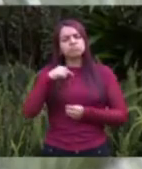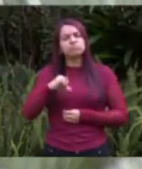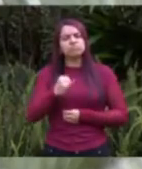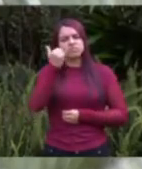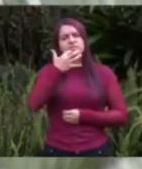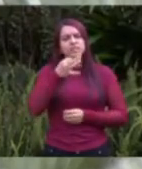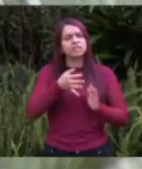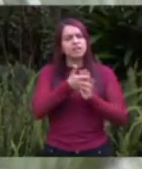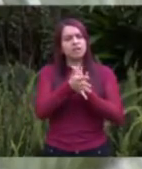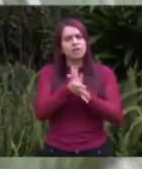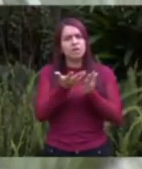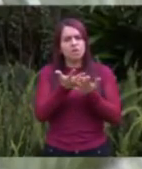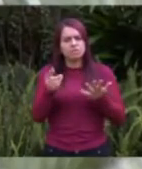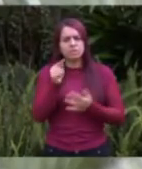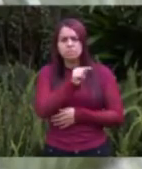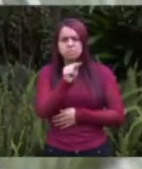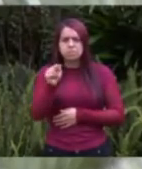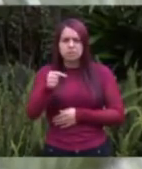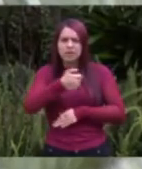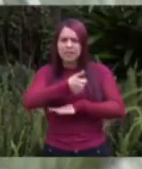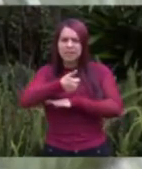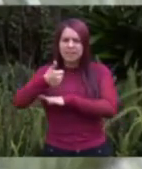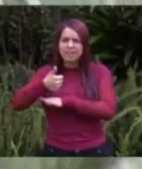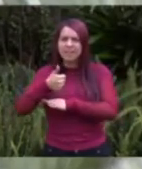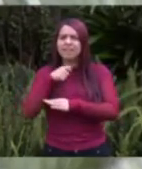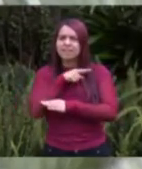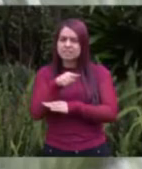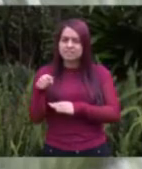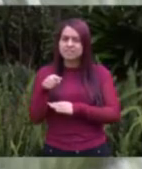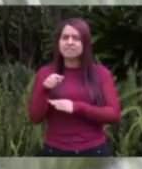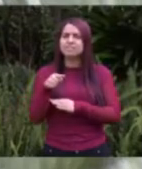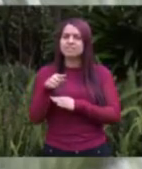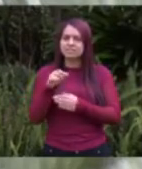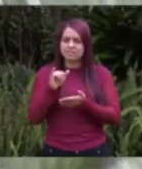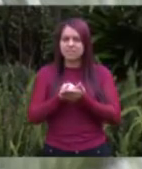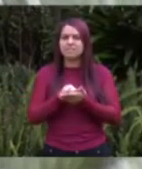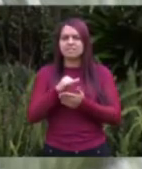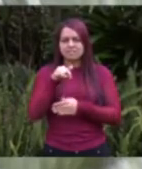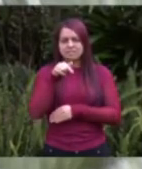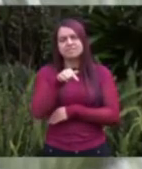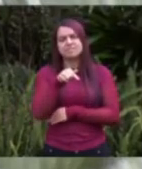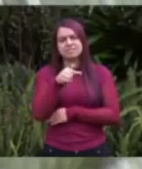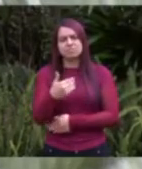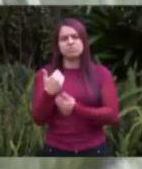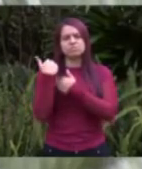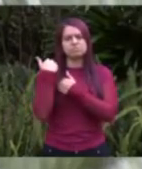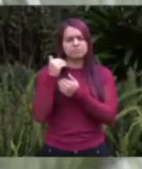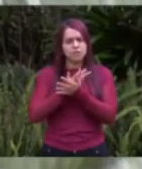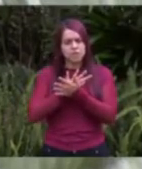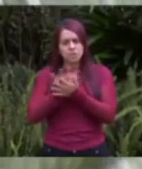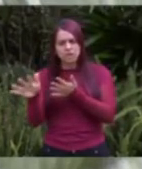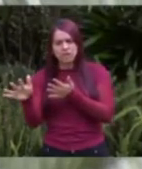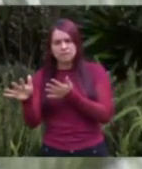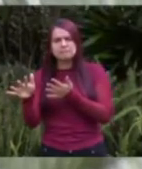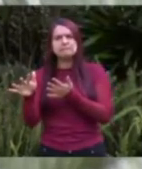de Hernando Pizarro León Gómez y otros ilustres colombianos, esa declaración,